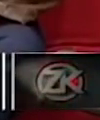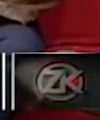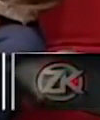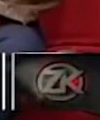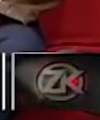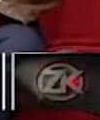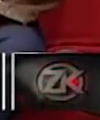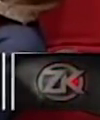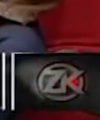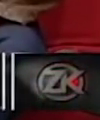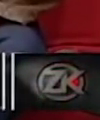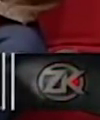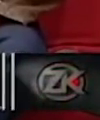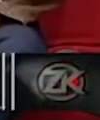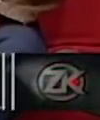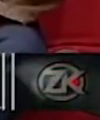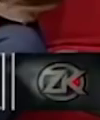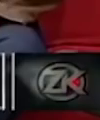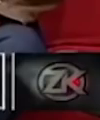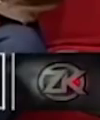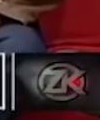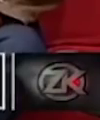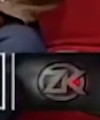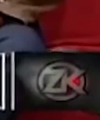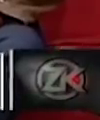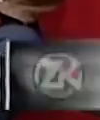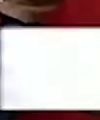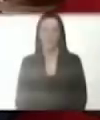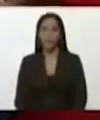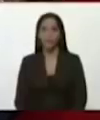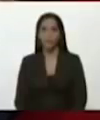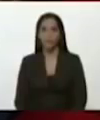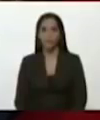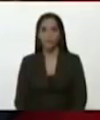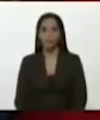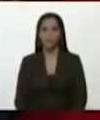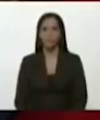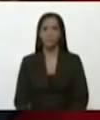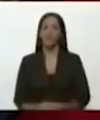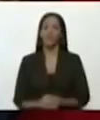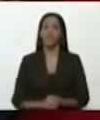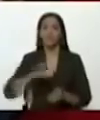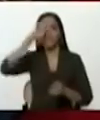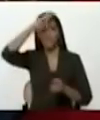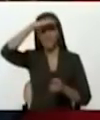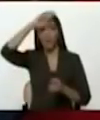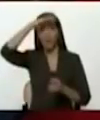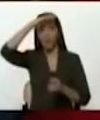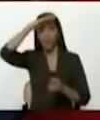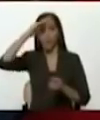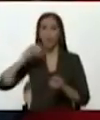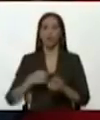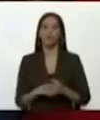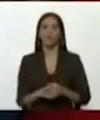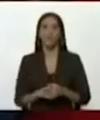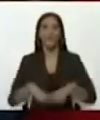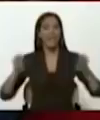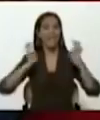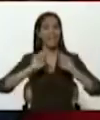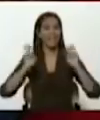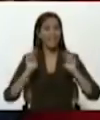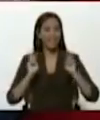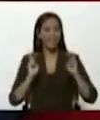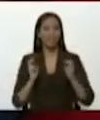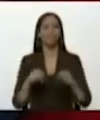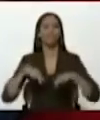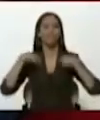le disparan a Venezuela, le disparan a Nicaragua y le disparan a Cuba. A Cuba. Y hay un tema más. Y a Bolivia. El tema del nuevo presidente